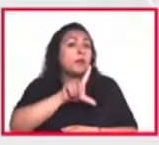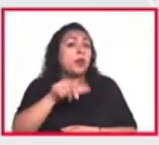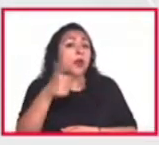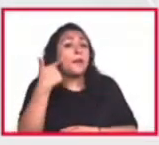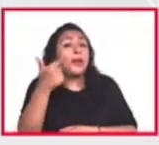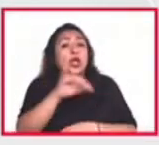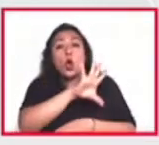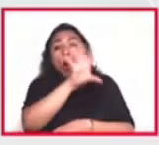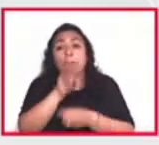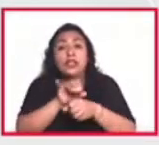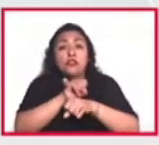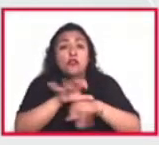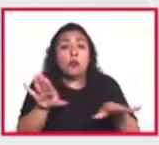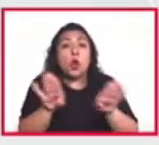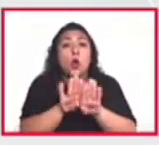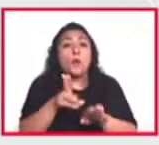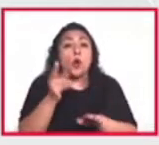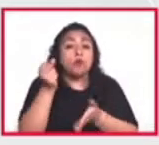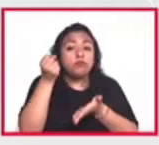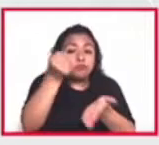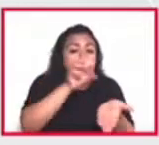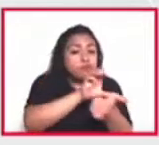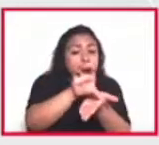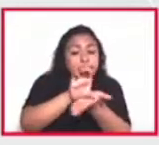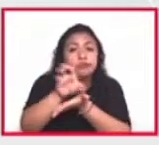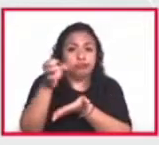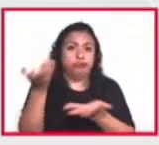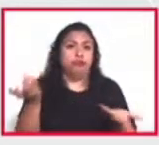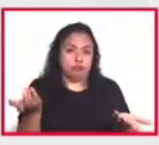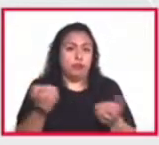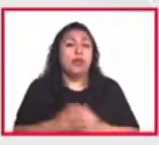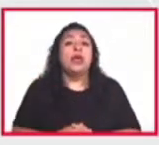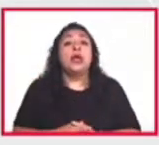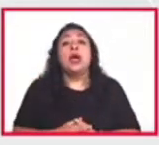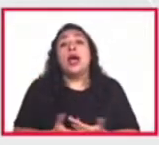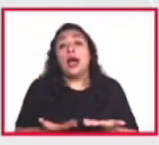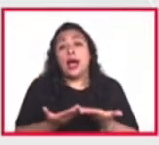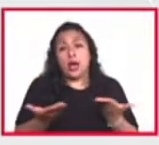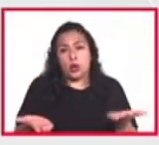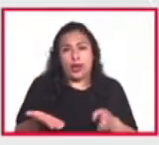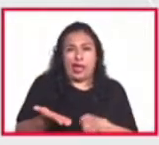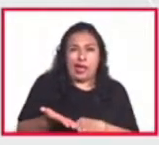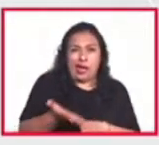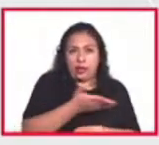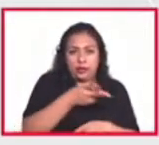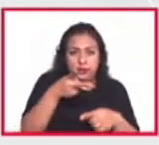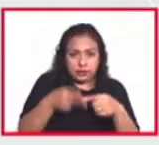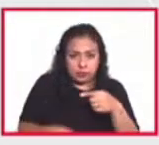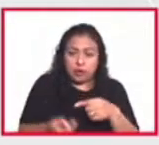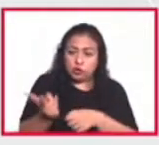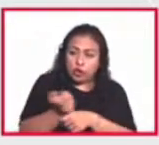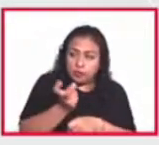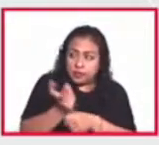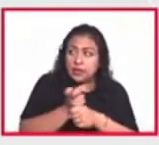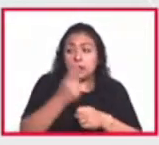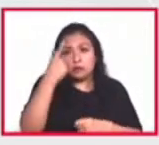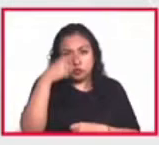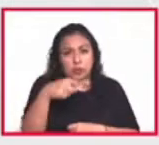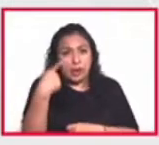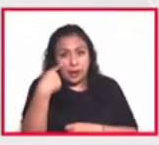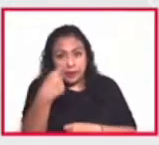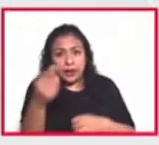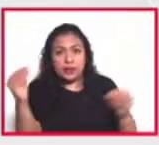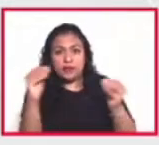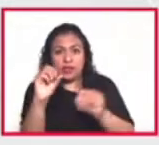los detalles de cómo se aplicará todo este presupuesto. Y bueno, pues antes de la pausa, los invitamos a que no se pierdan Debate